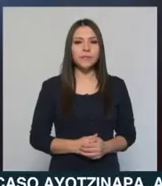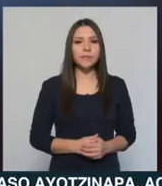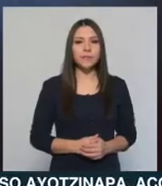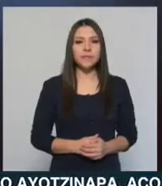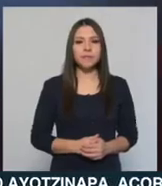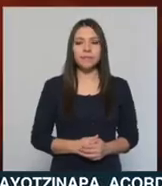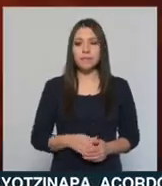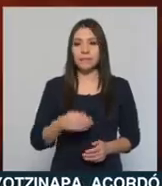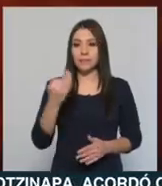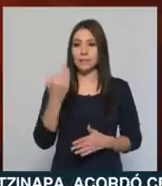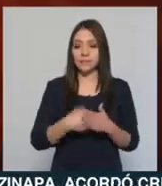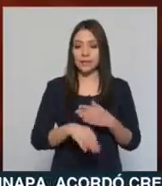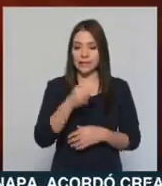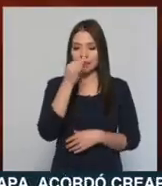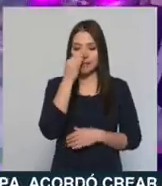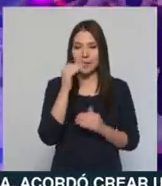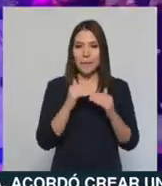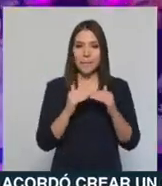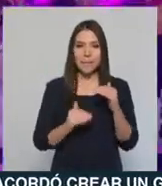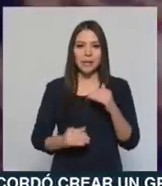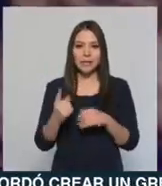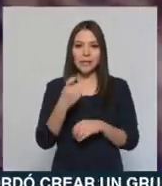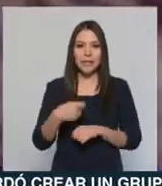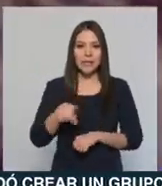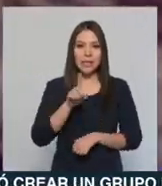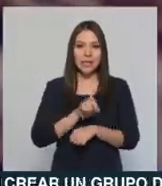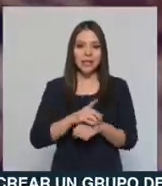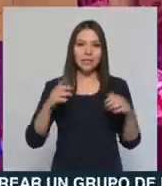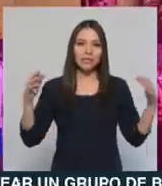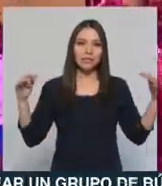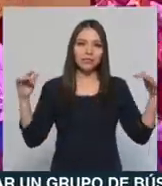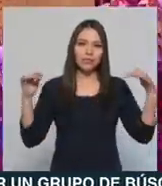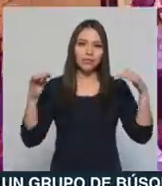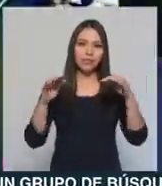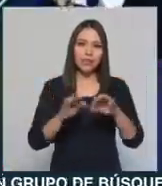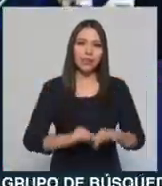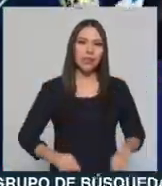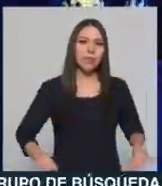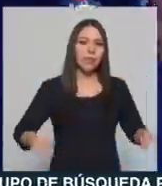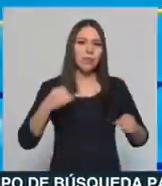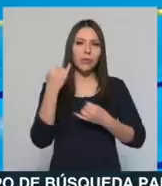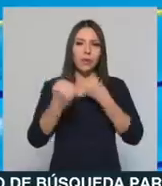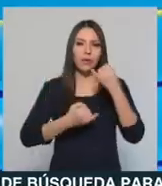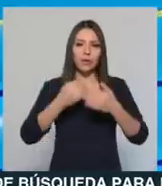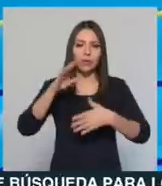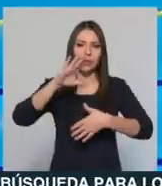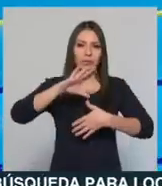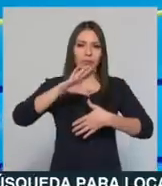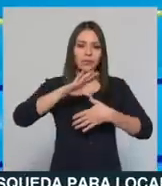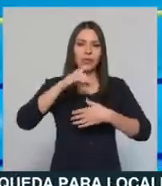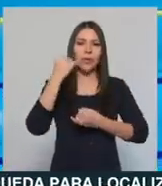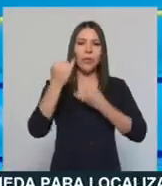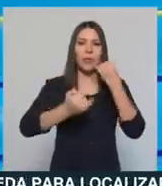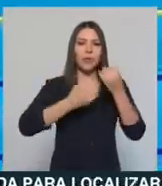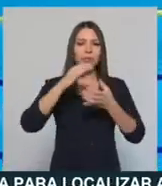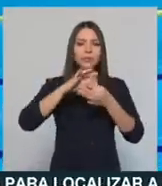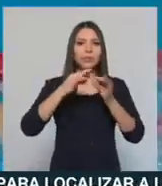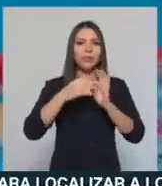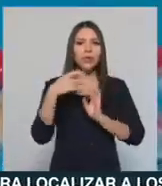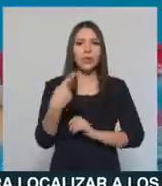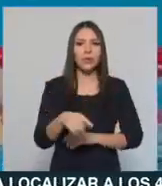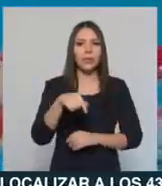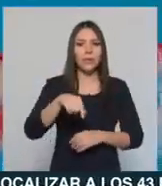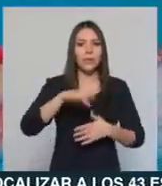Estamos a menos de 100 días para que se lleve a cabo la cita deportiva más importante del continente americano, los Juegos Panamericanos que este año